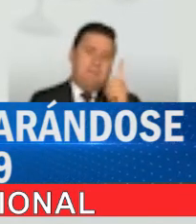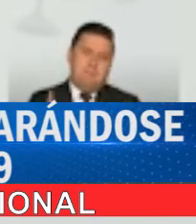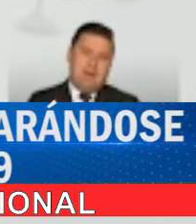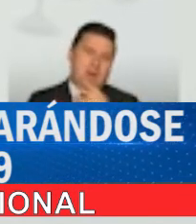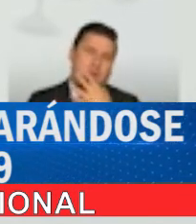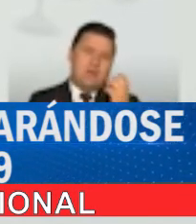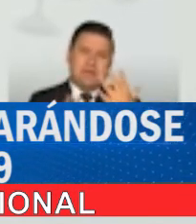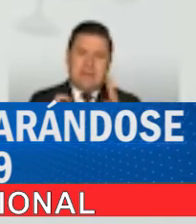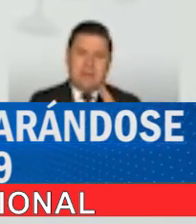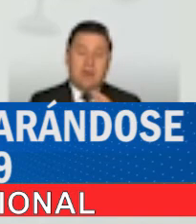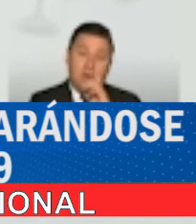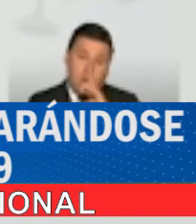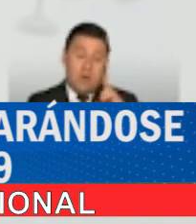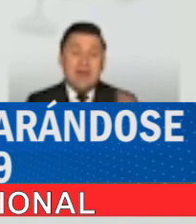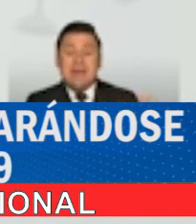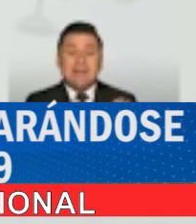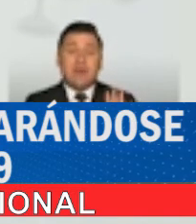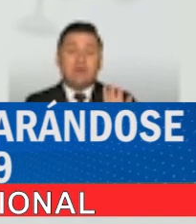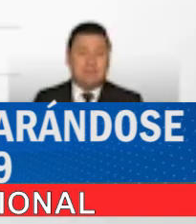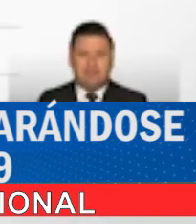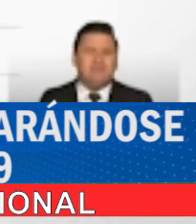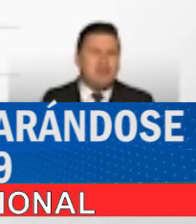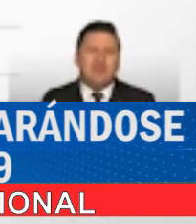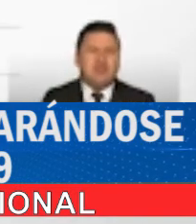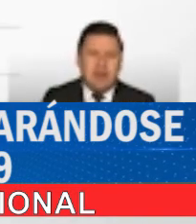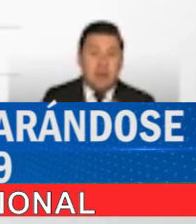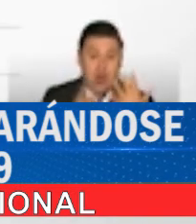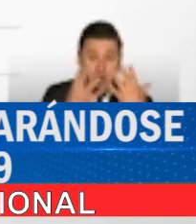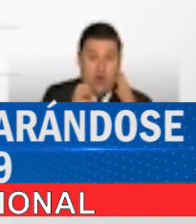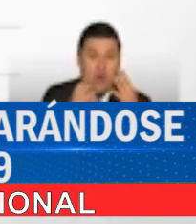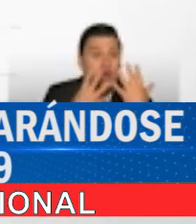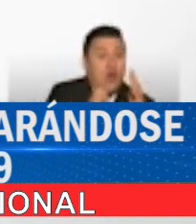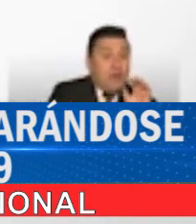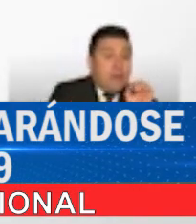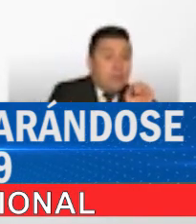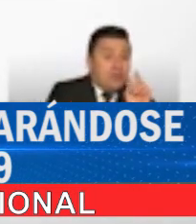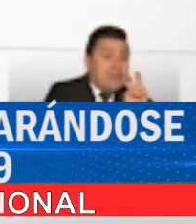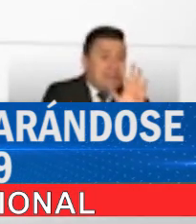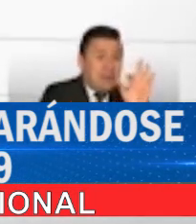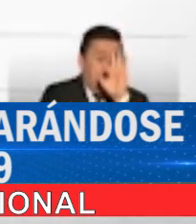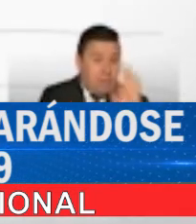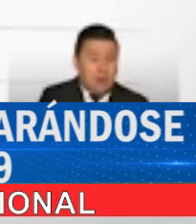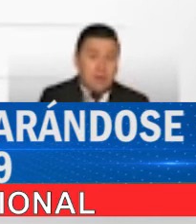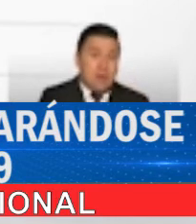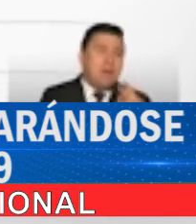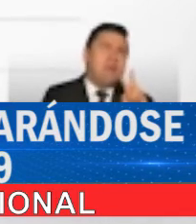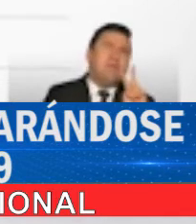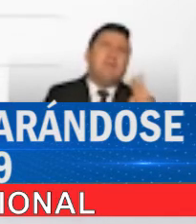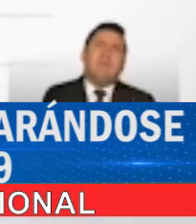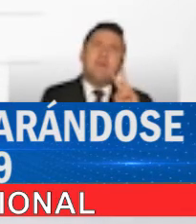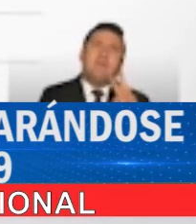1.470 en julio y 687 en agosto. Por otra parte, Antioquia es el segundo departamento del país con más capacidad